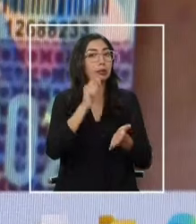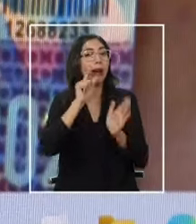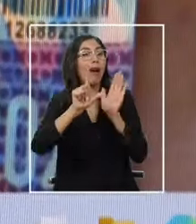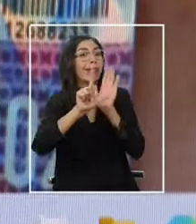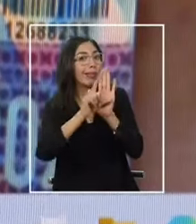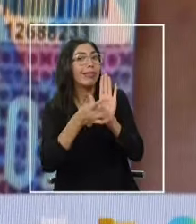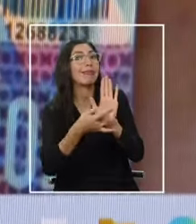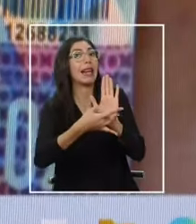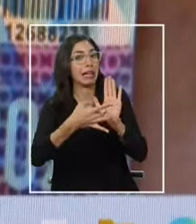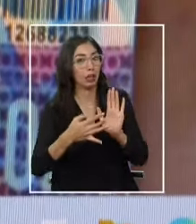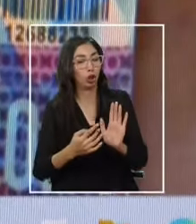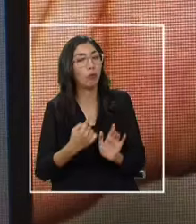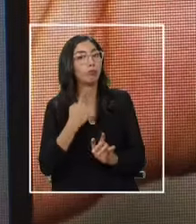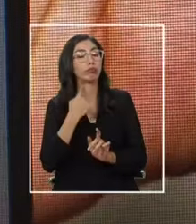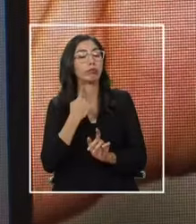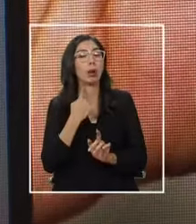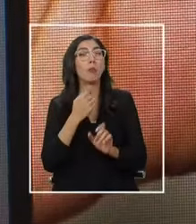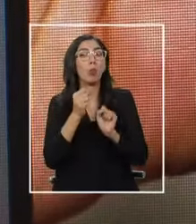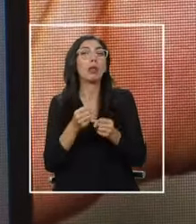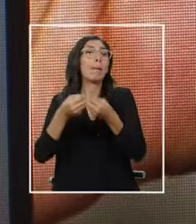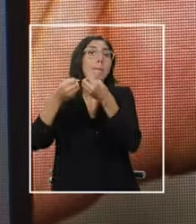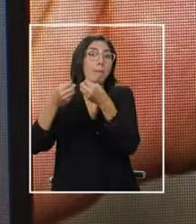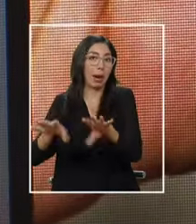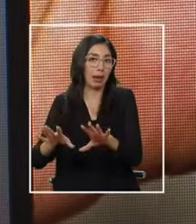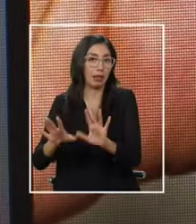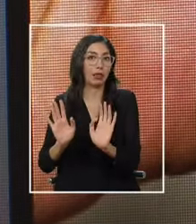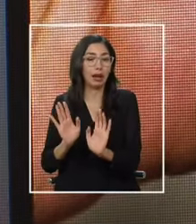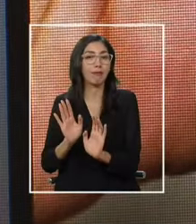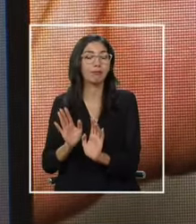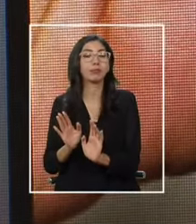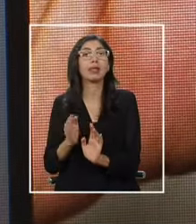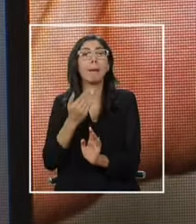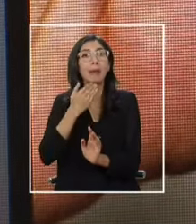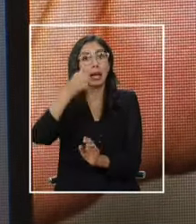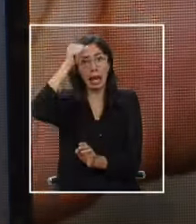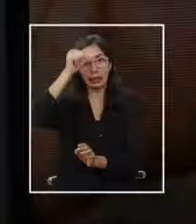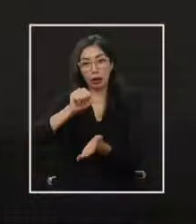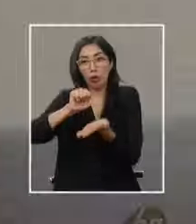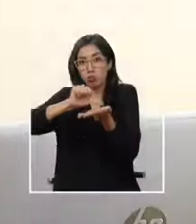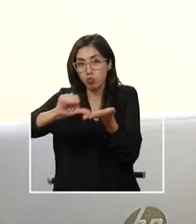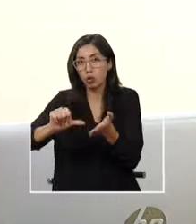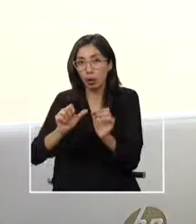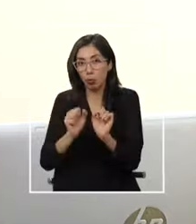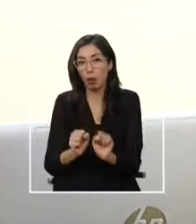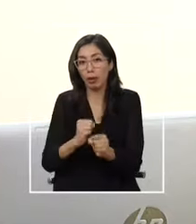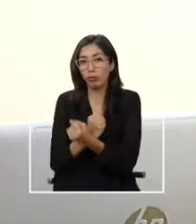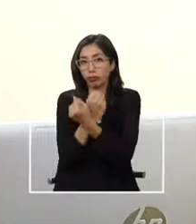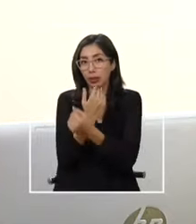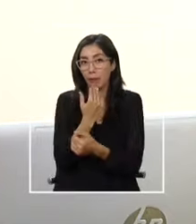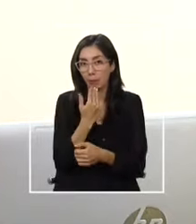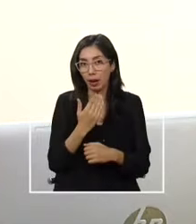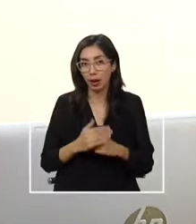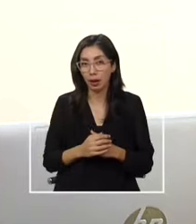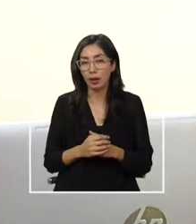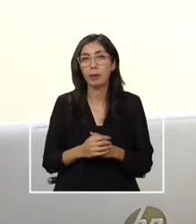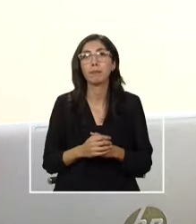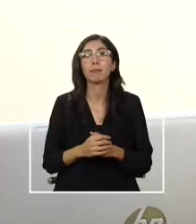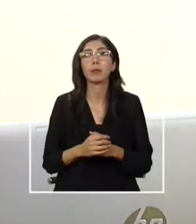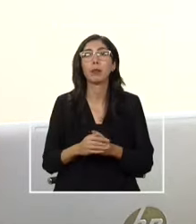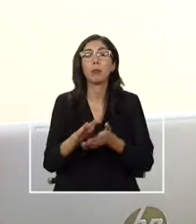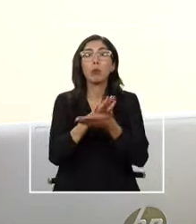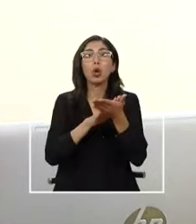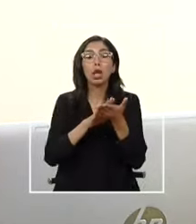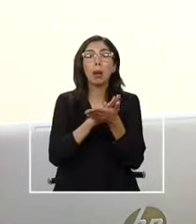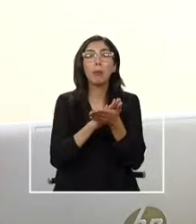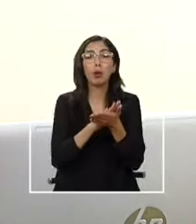delito. Además de perder el beneficio, hay sanciones con multas y presidio. Si se venden sellos en algún otro lugar